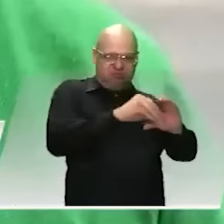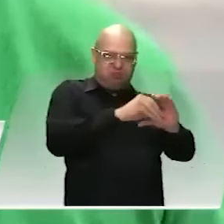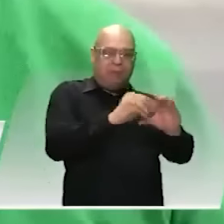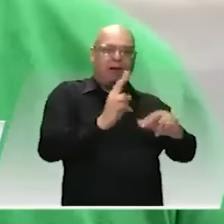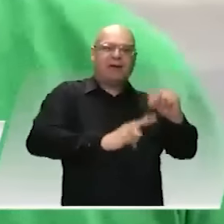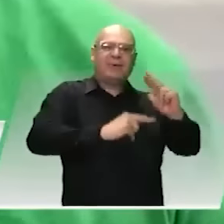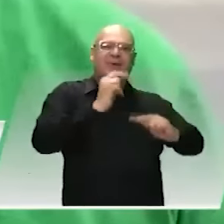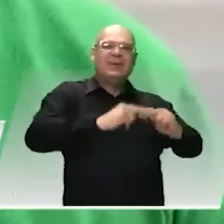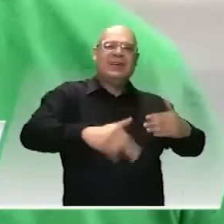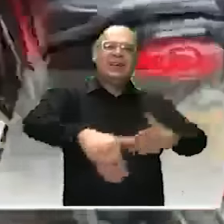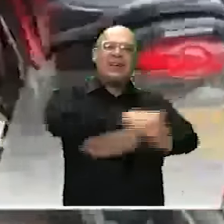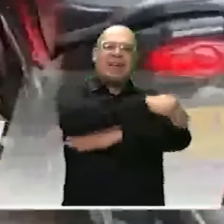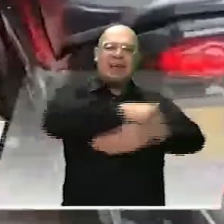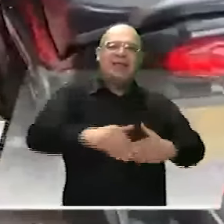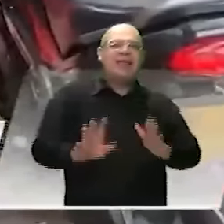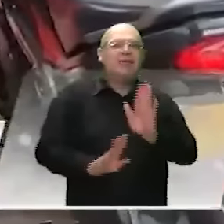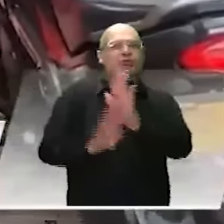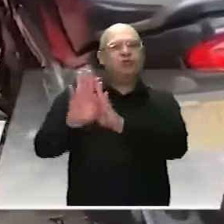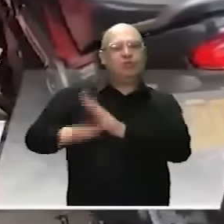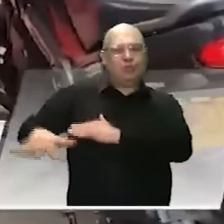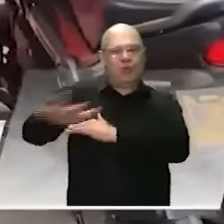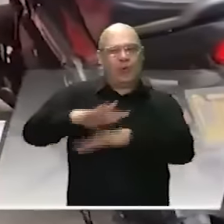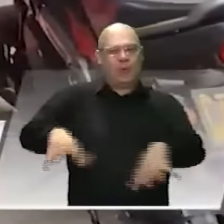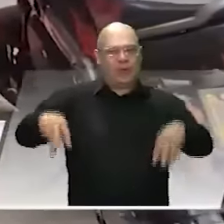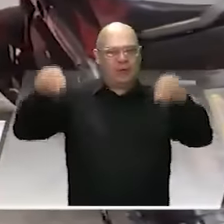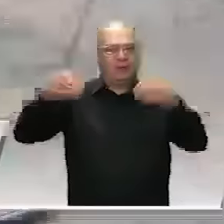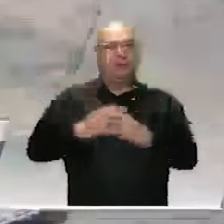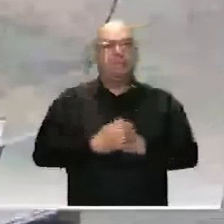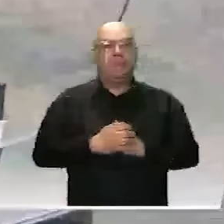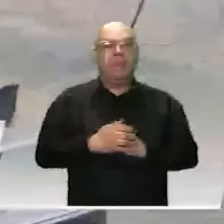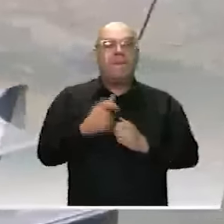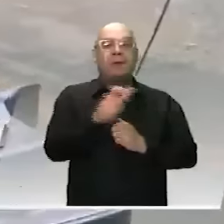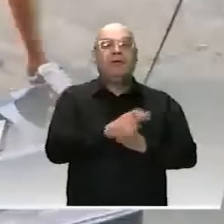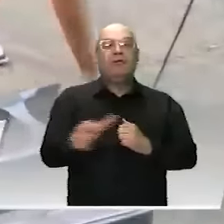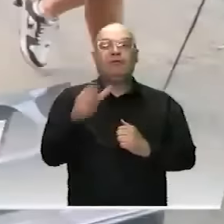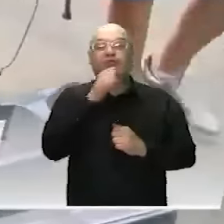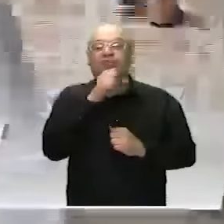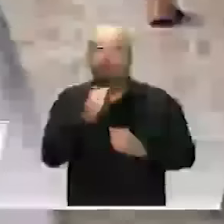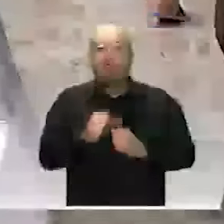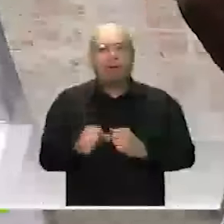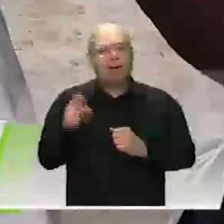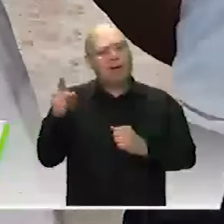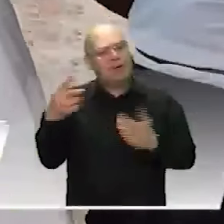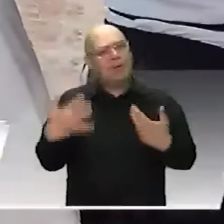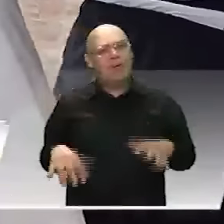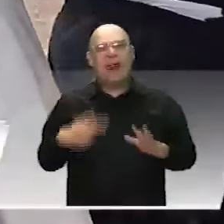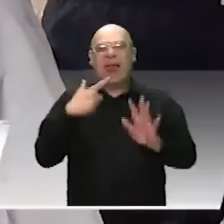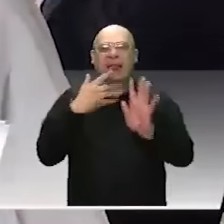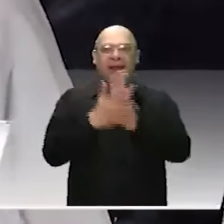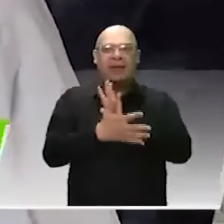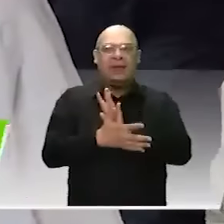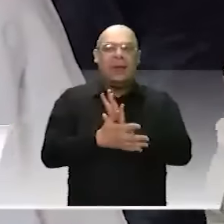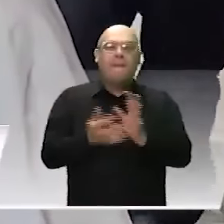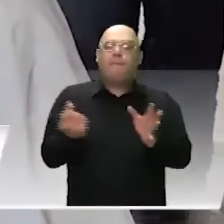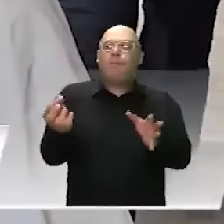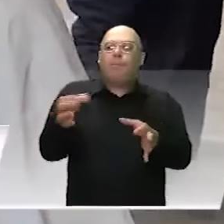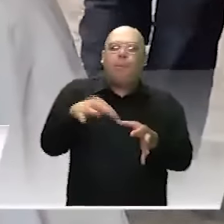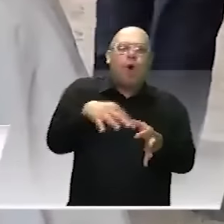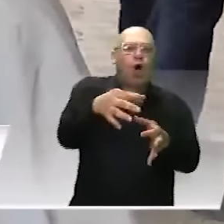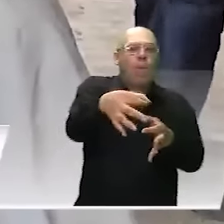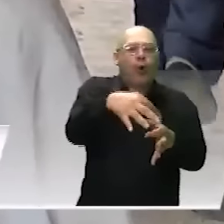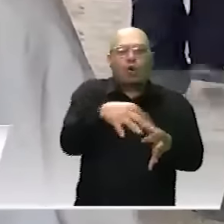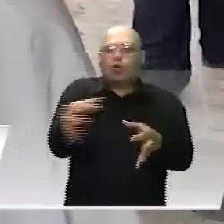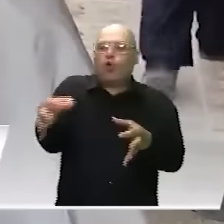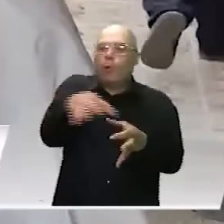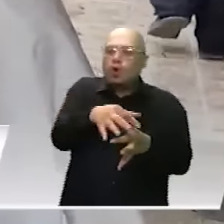el desarrollo de nuestra subregión. Y hay que creerle a los adultos mayores porque, como dice el dicho, de grano en grano llena la gallina el buche.